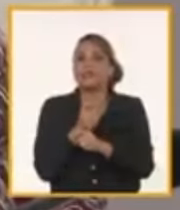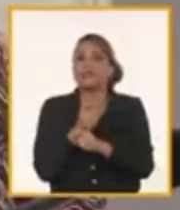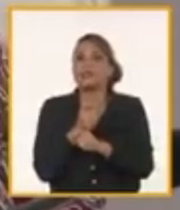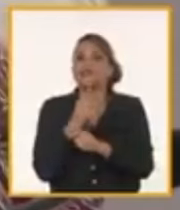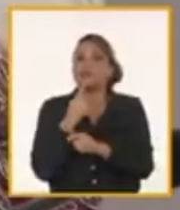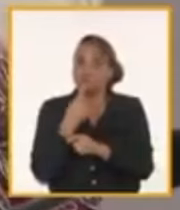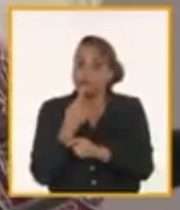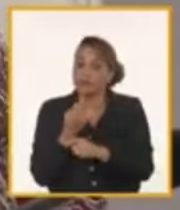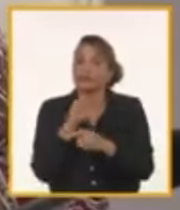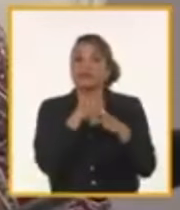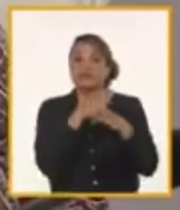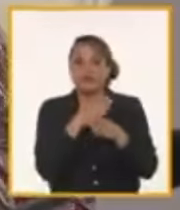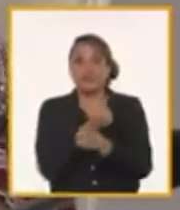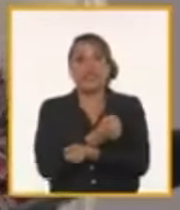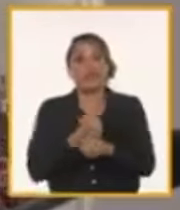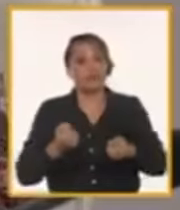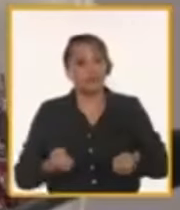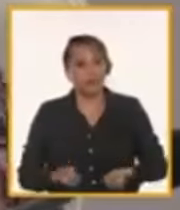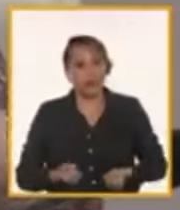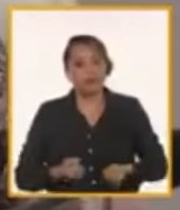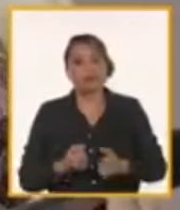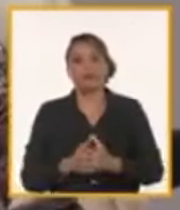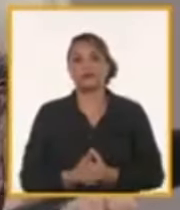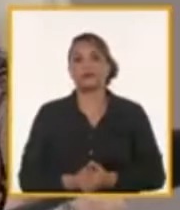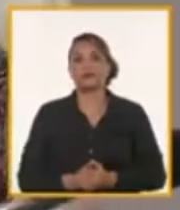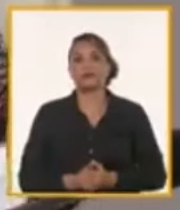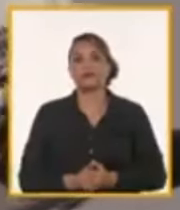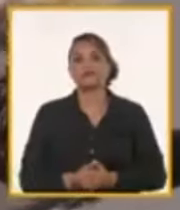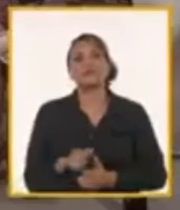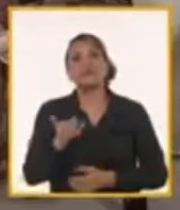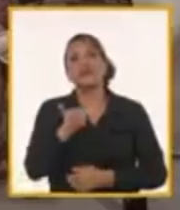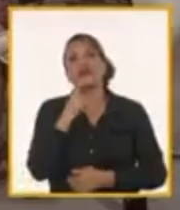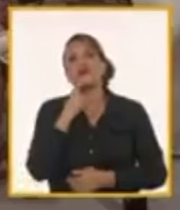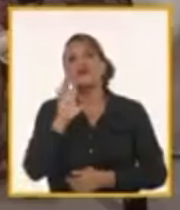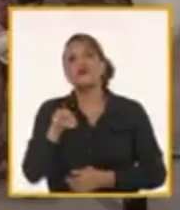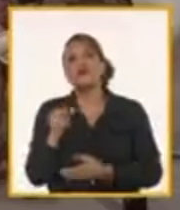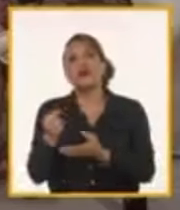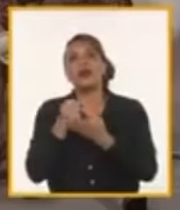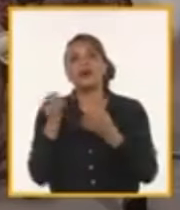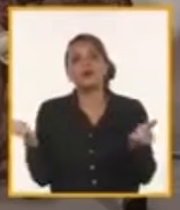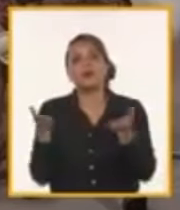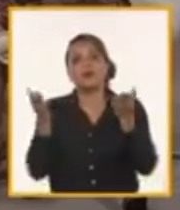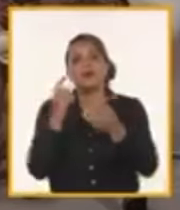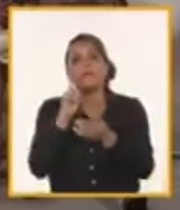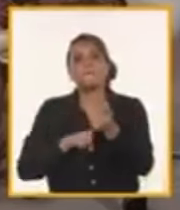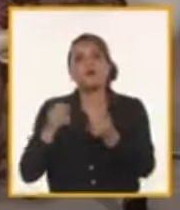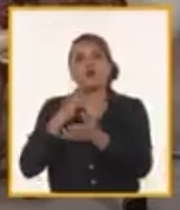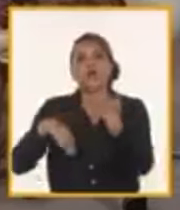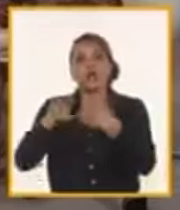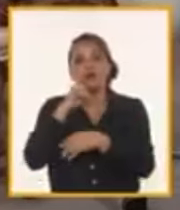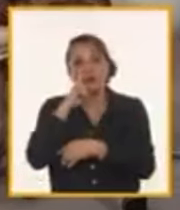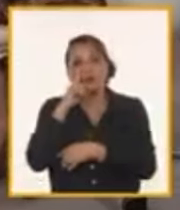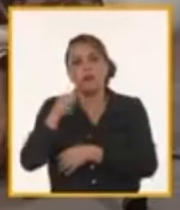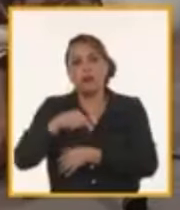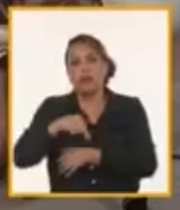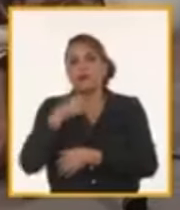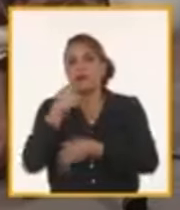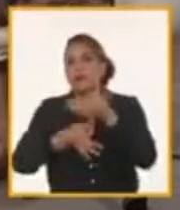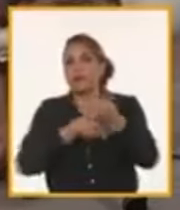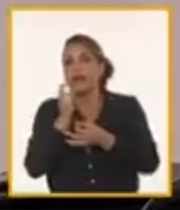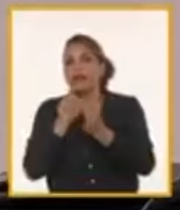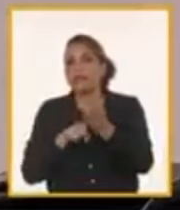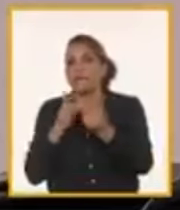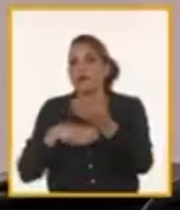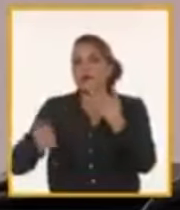superior y del esfuerzo que que se realiza en esos vamos a contribuir también a a promover el posgrado en noviembre vamos a venir aquí a hablar de posgrado y lo que